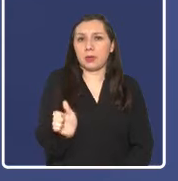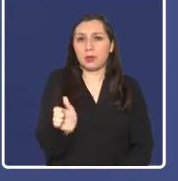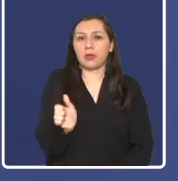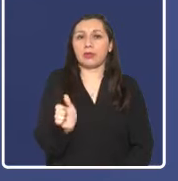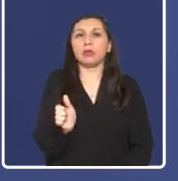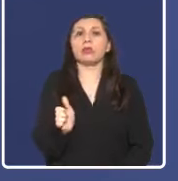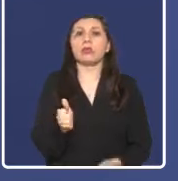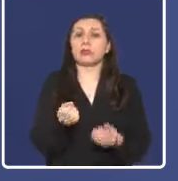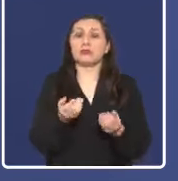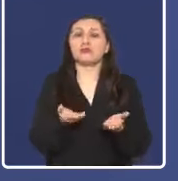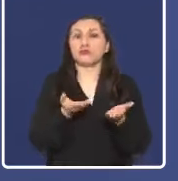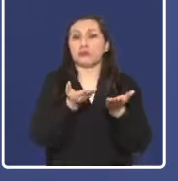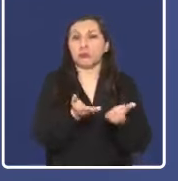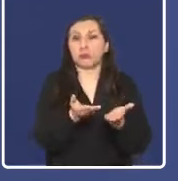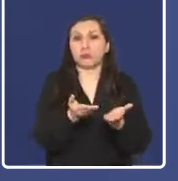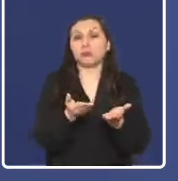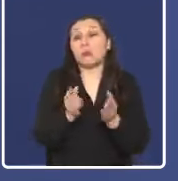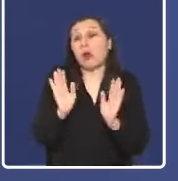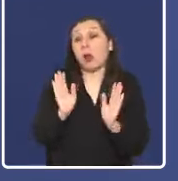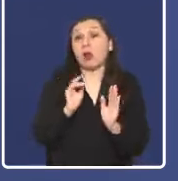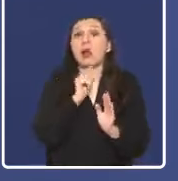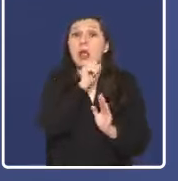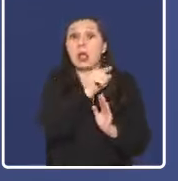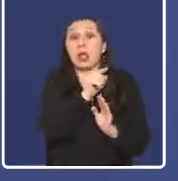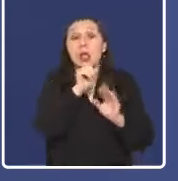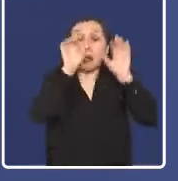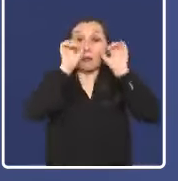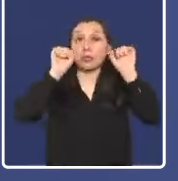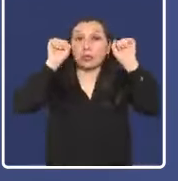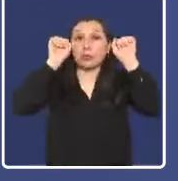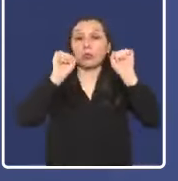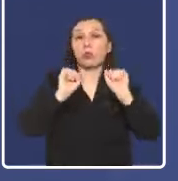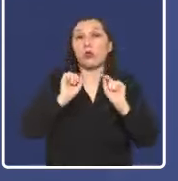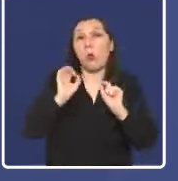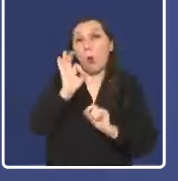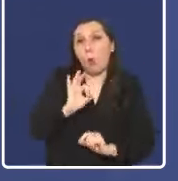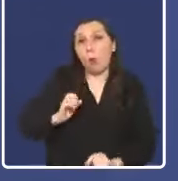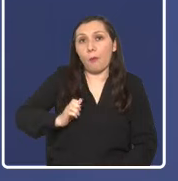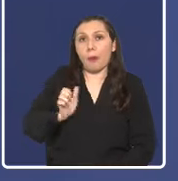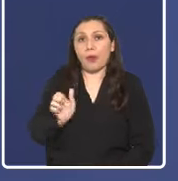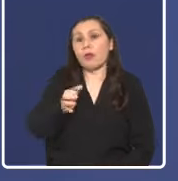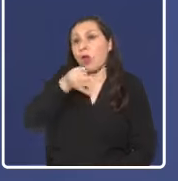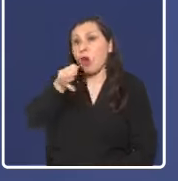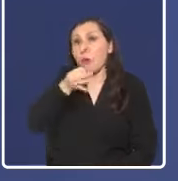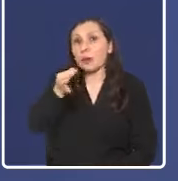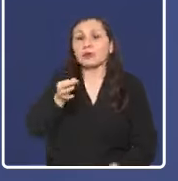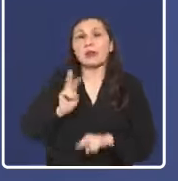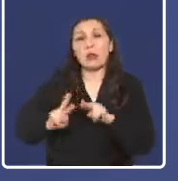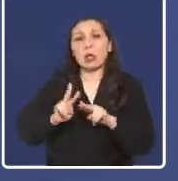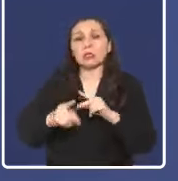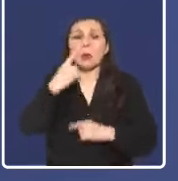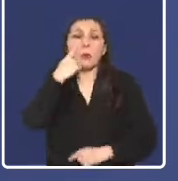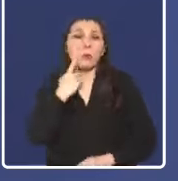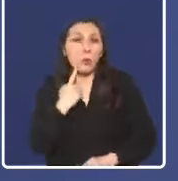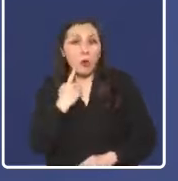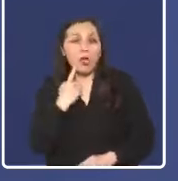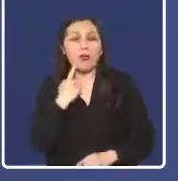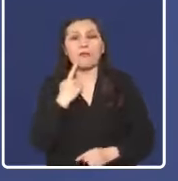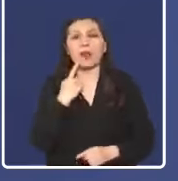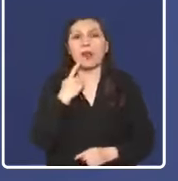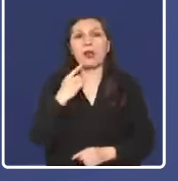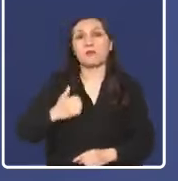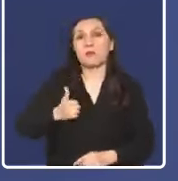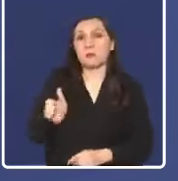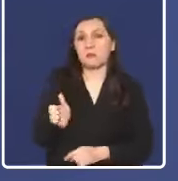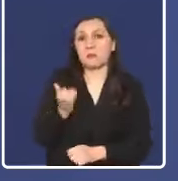y se pone a disposición, y ahí lo tendrá que comentar el Ministerio Público o la PDI, de realizar las pruebas que la policía